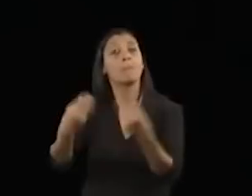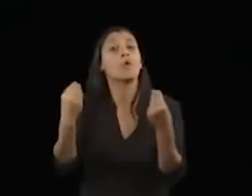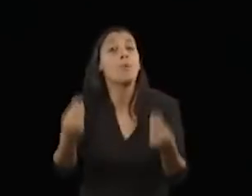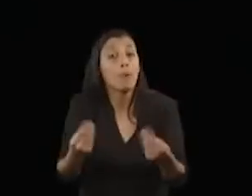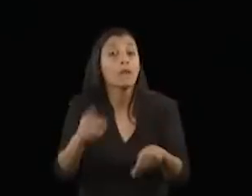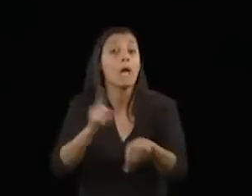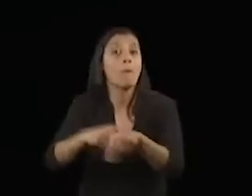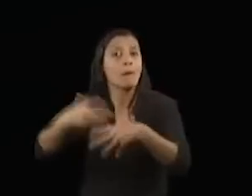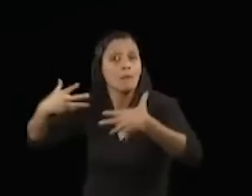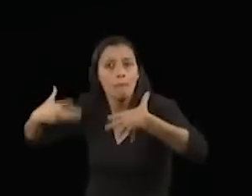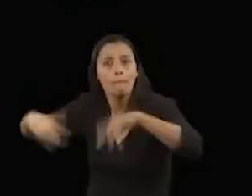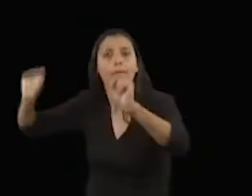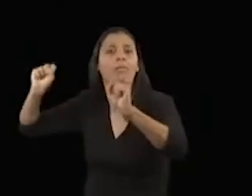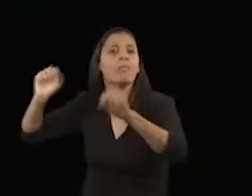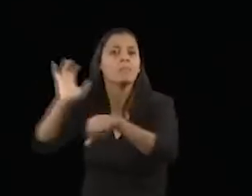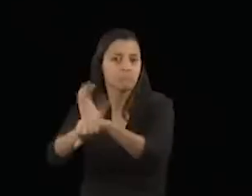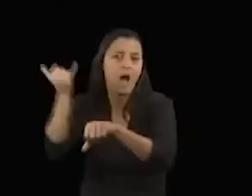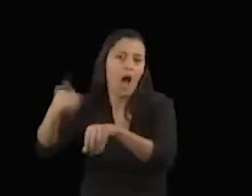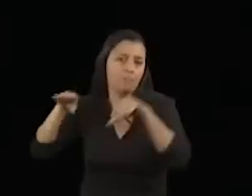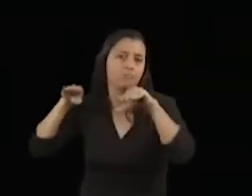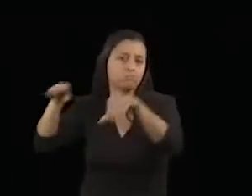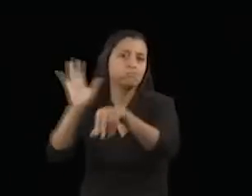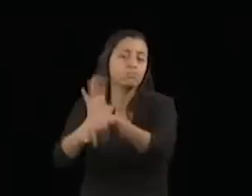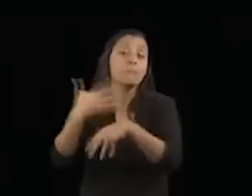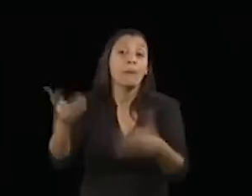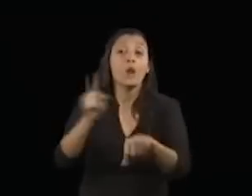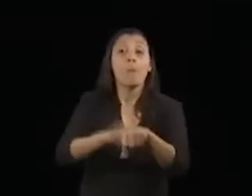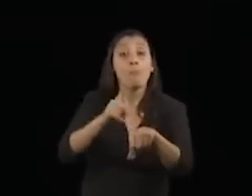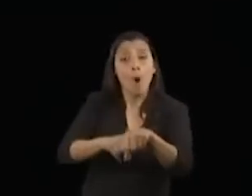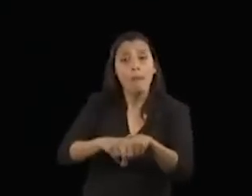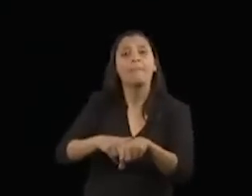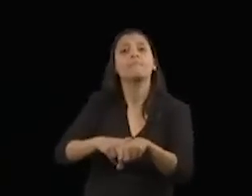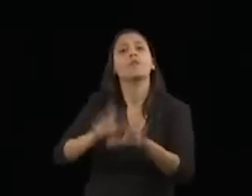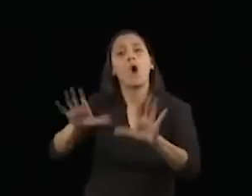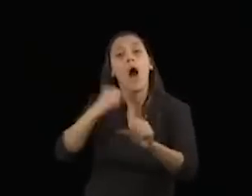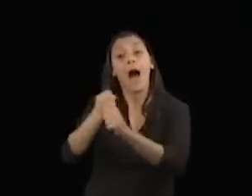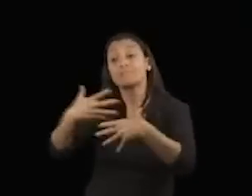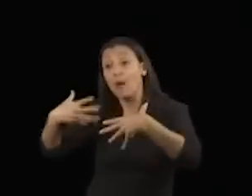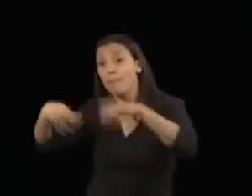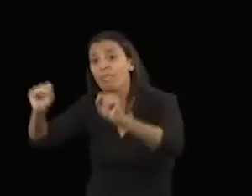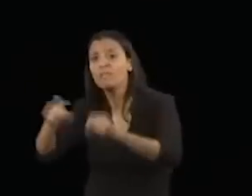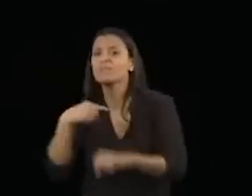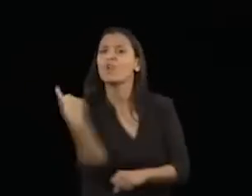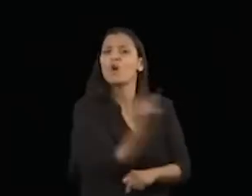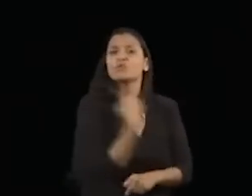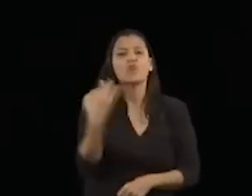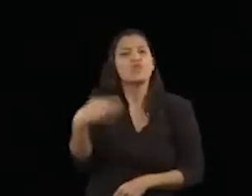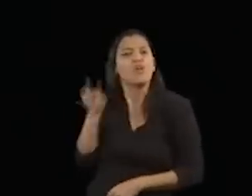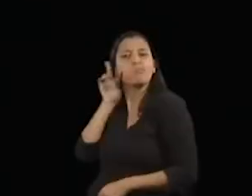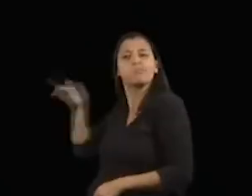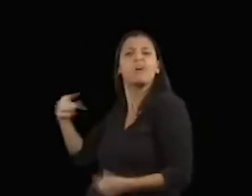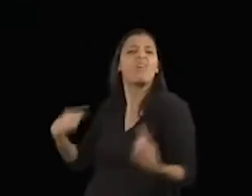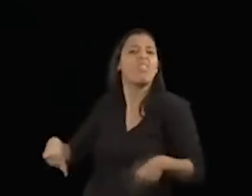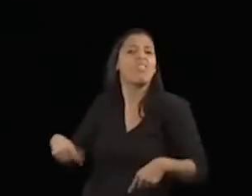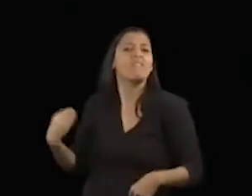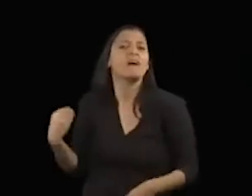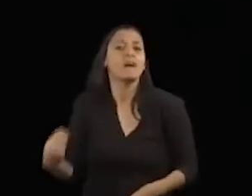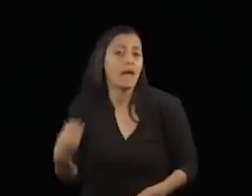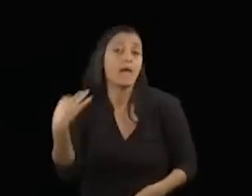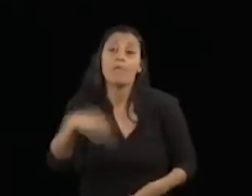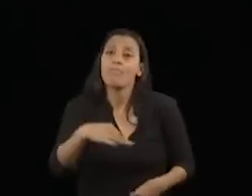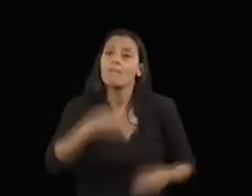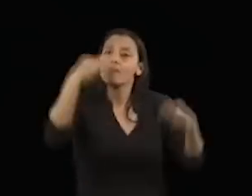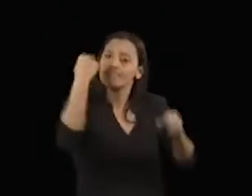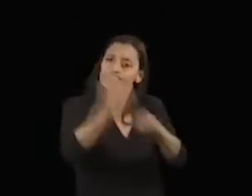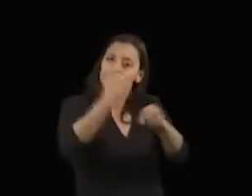descubrimiento vale en la frontera, pero en la transición lo que hay que hacer es tener buenas instituciones para